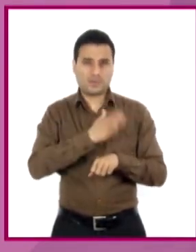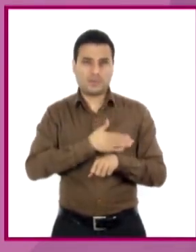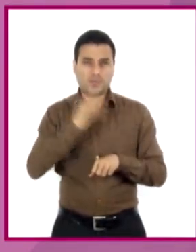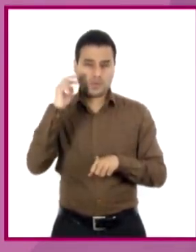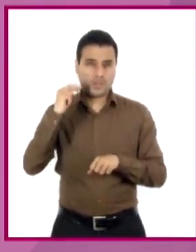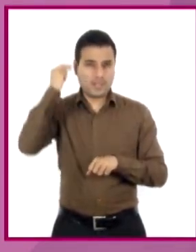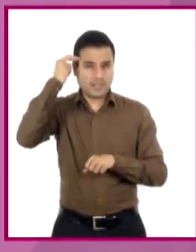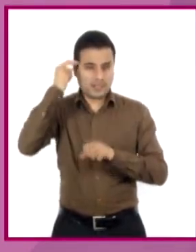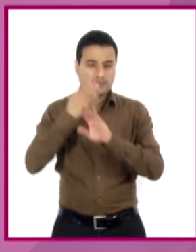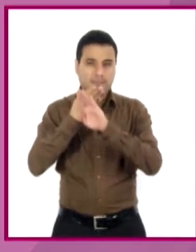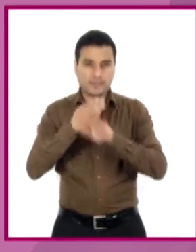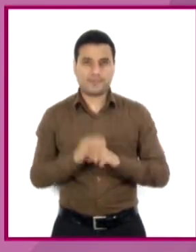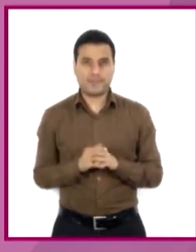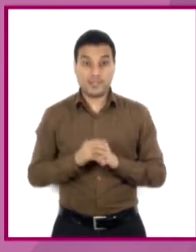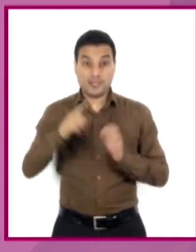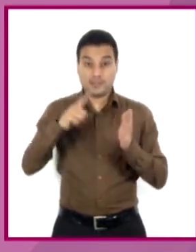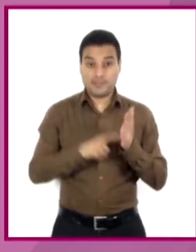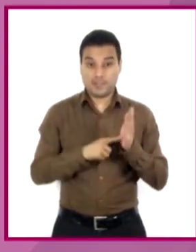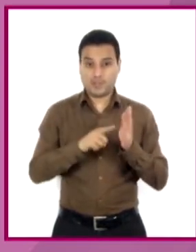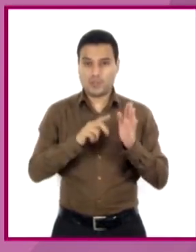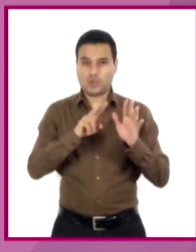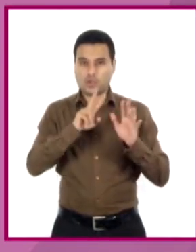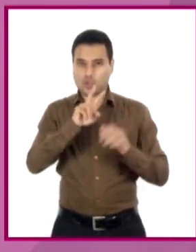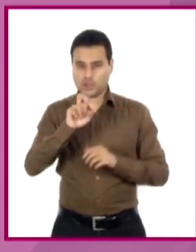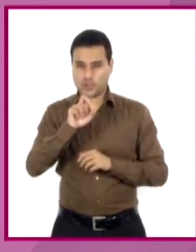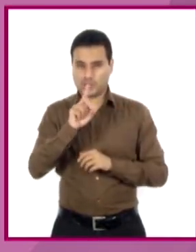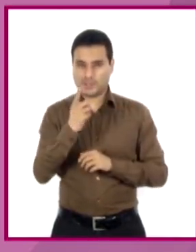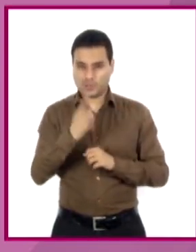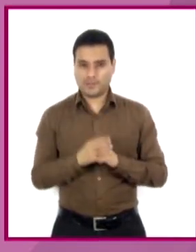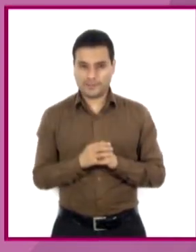En 1231, el Papa Gregorio